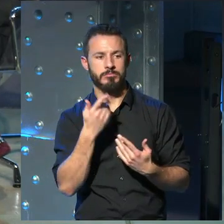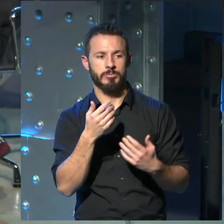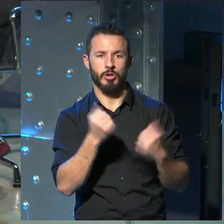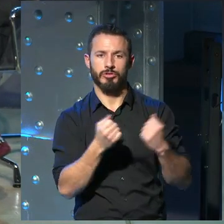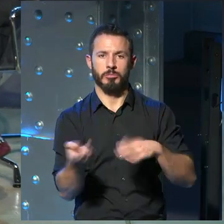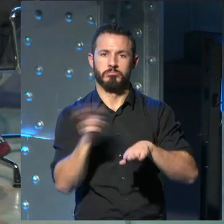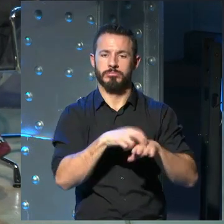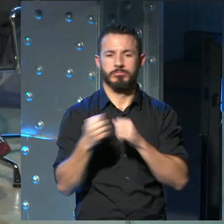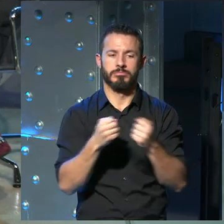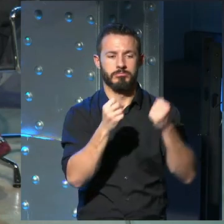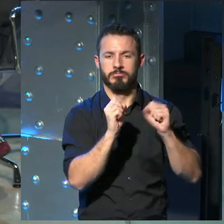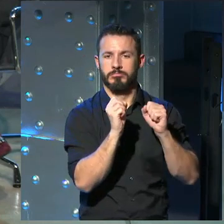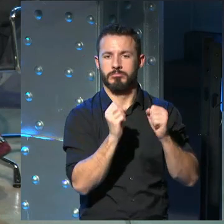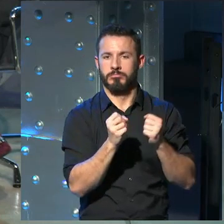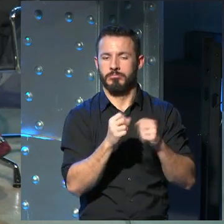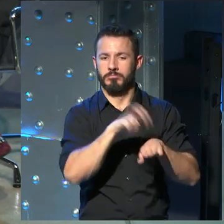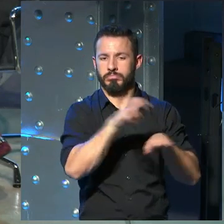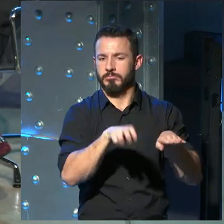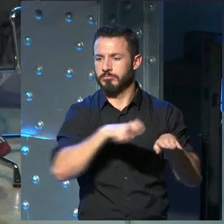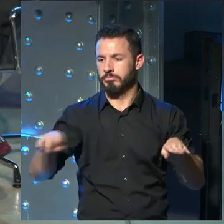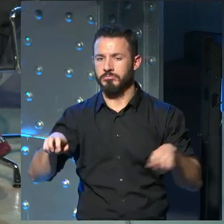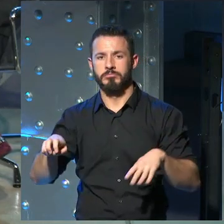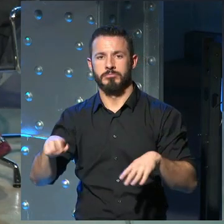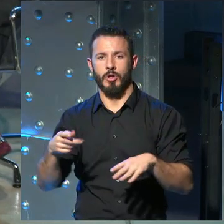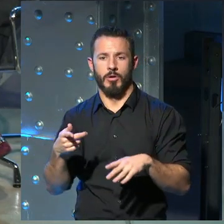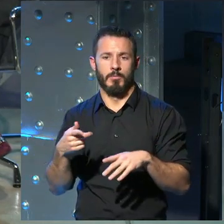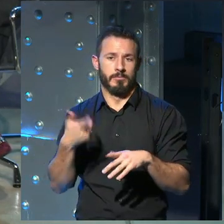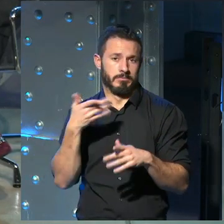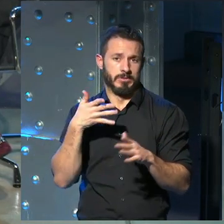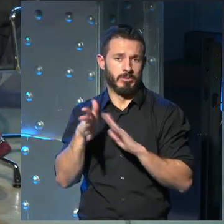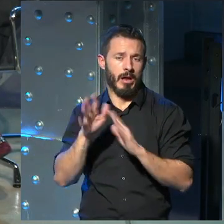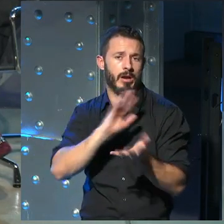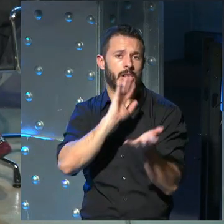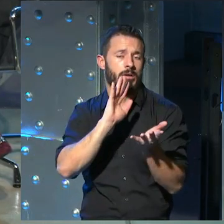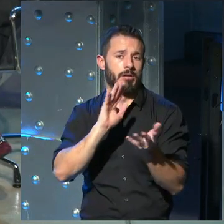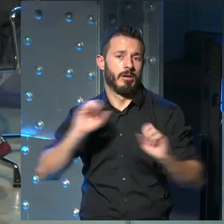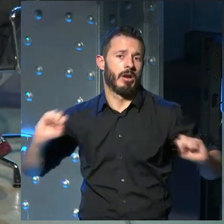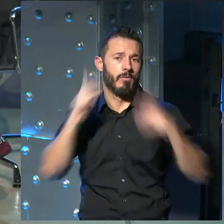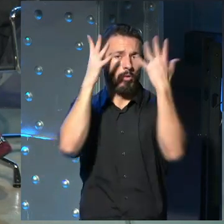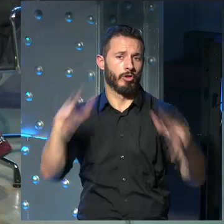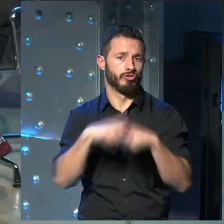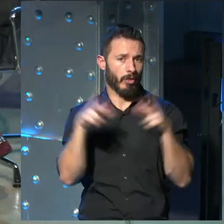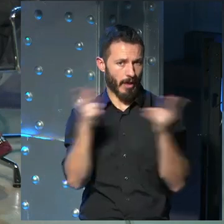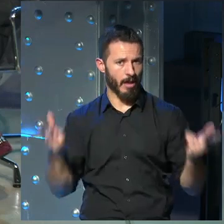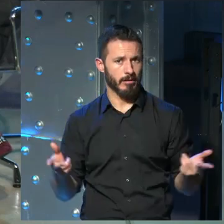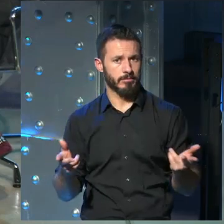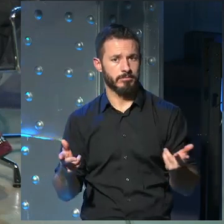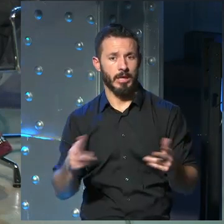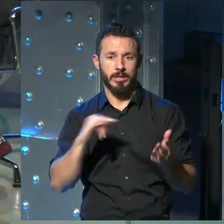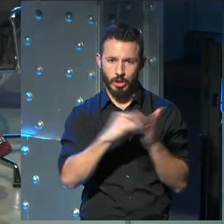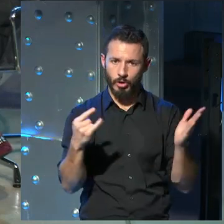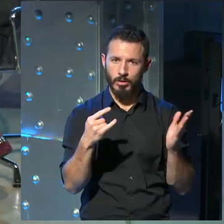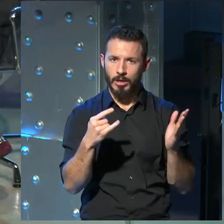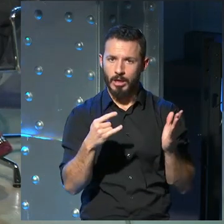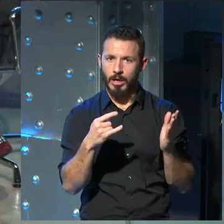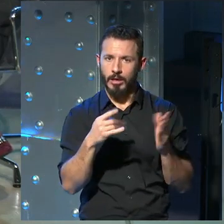revolución social, ¿no? Es decir, la tecnología es una parte de lo que estamos viviendo, pero mucho más grande y mucho más importante